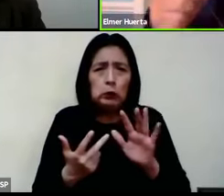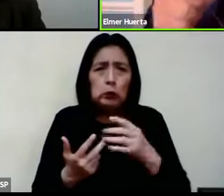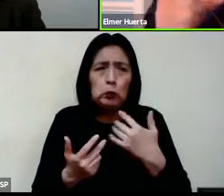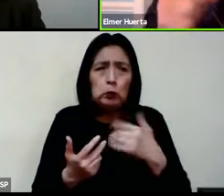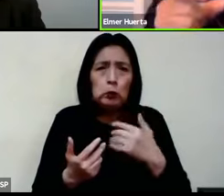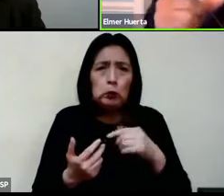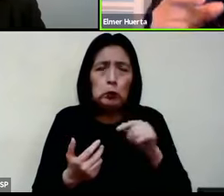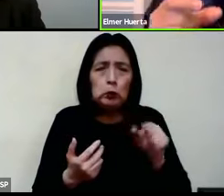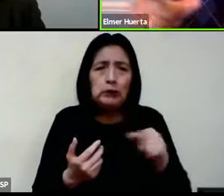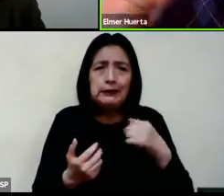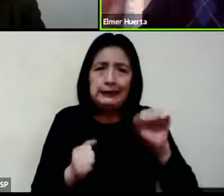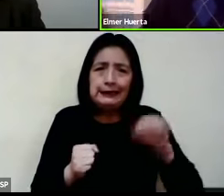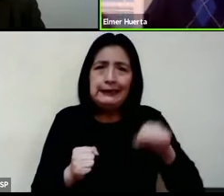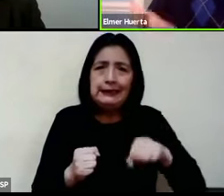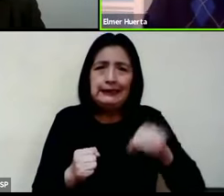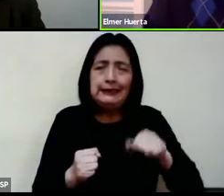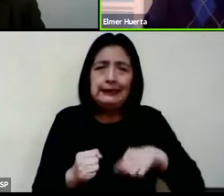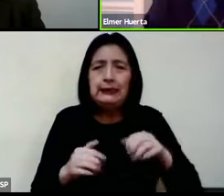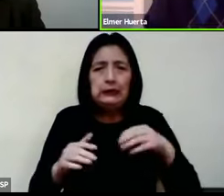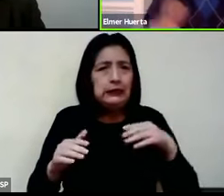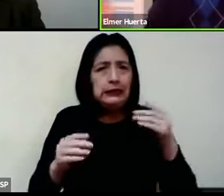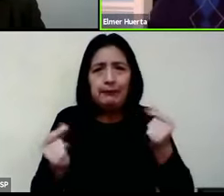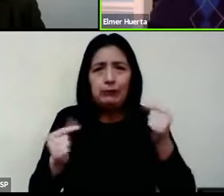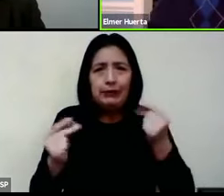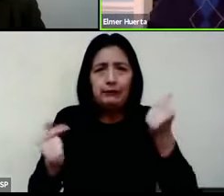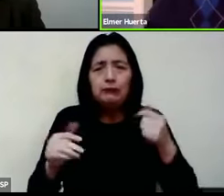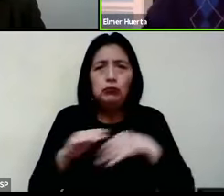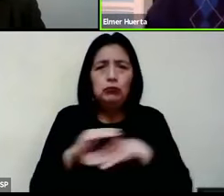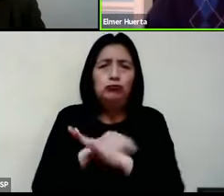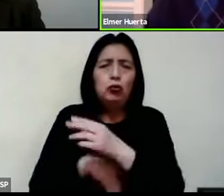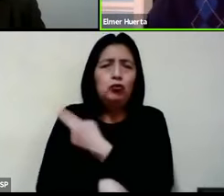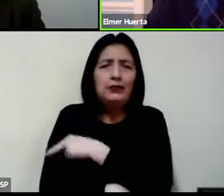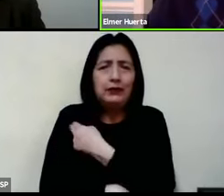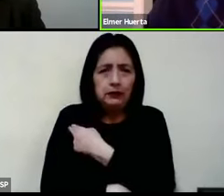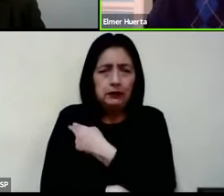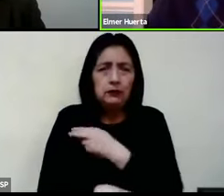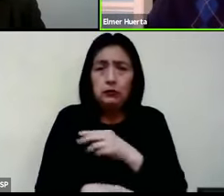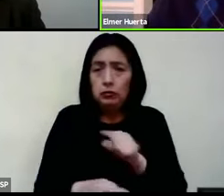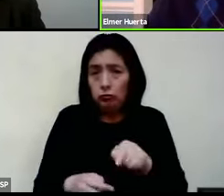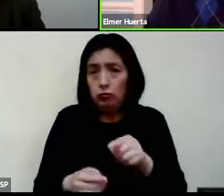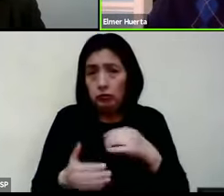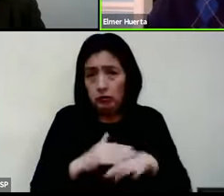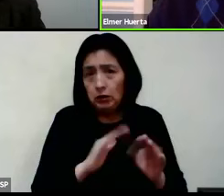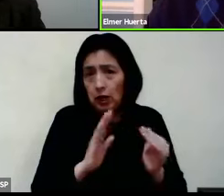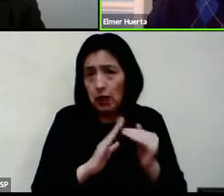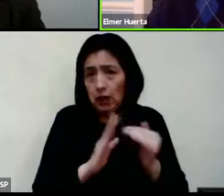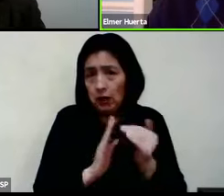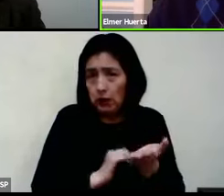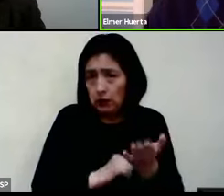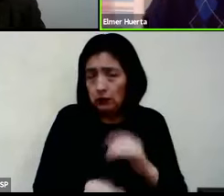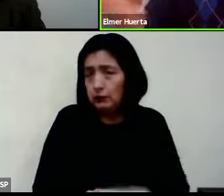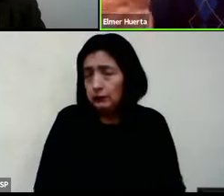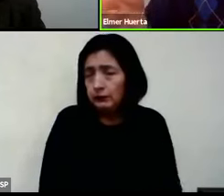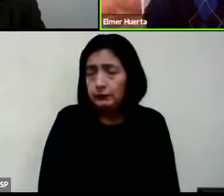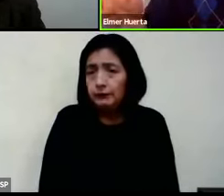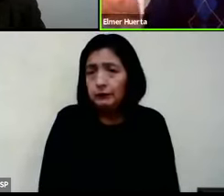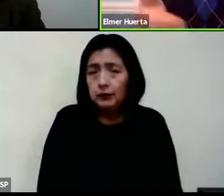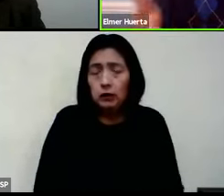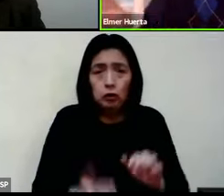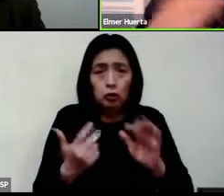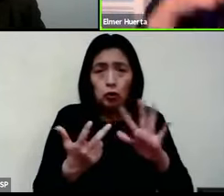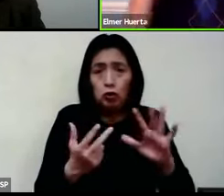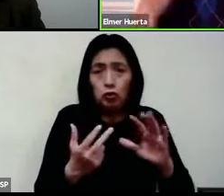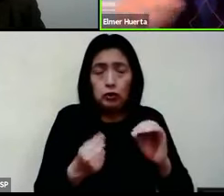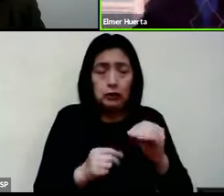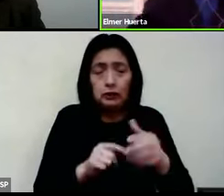eso es hospitalización inmediata. Entonces, fíjense, todo esto se hace en la casa. Ese